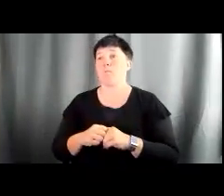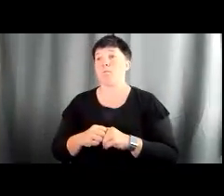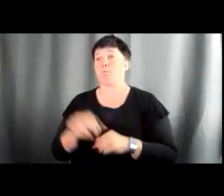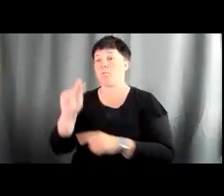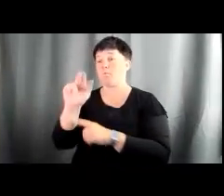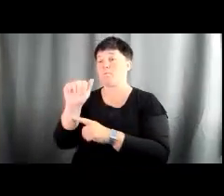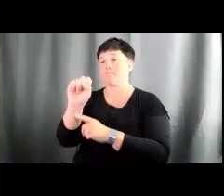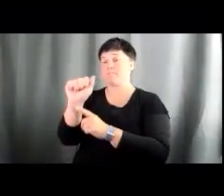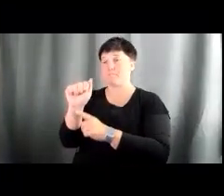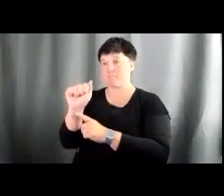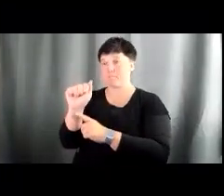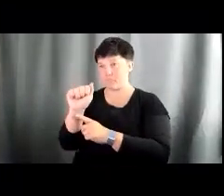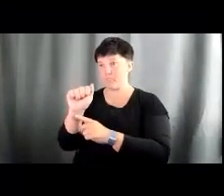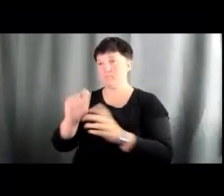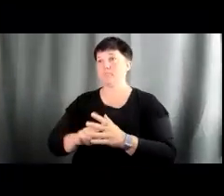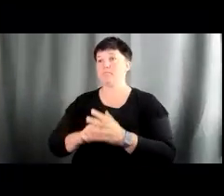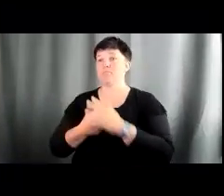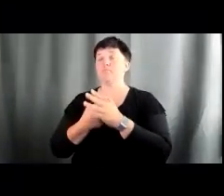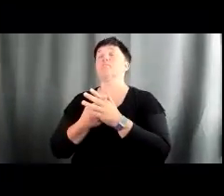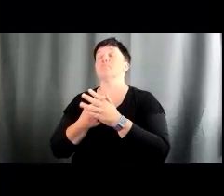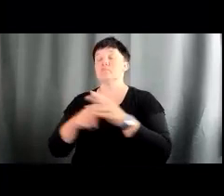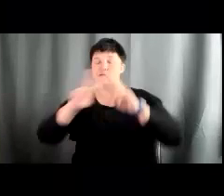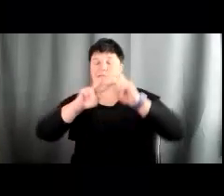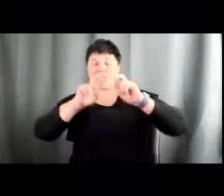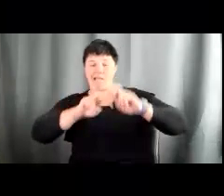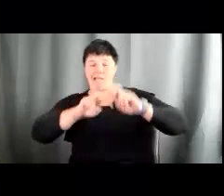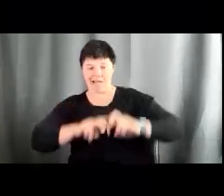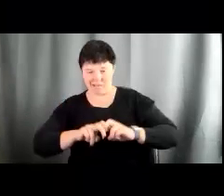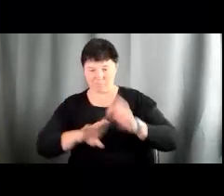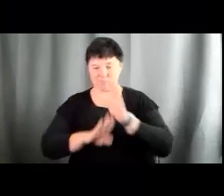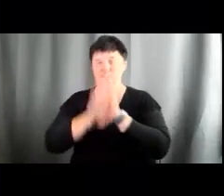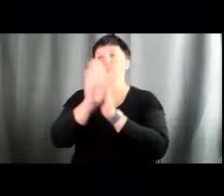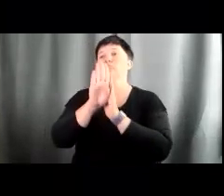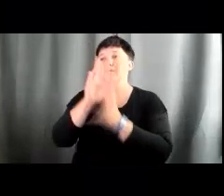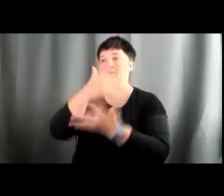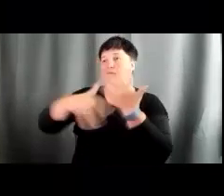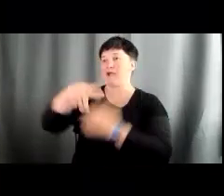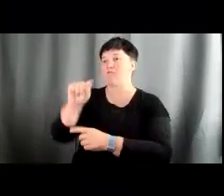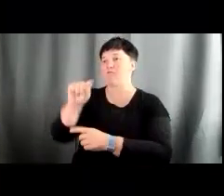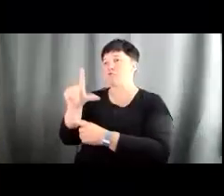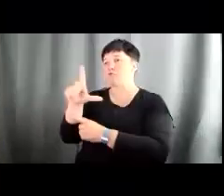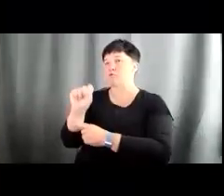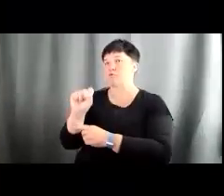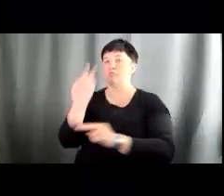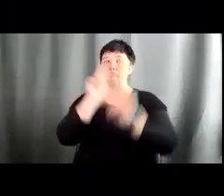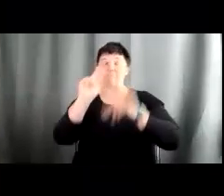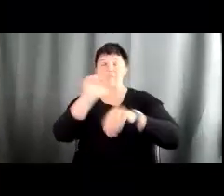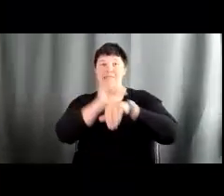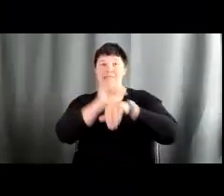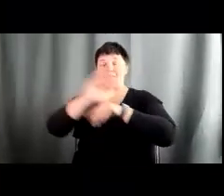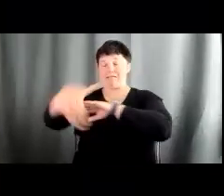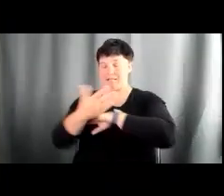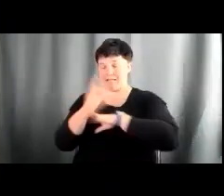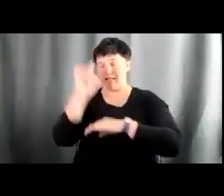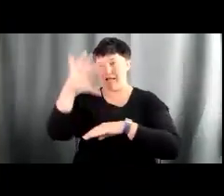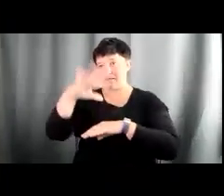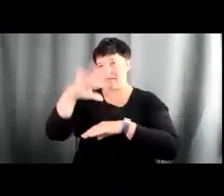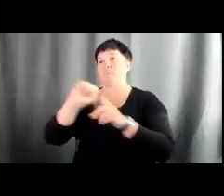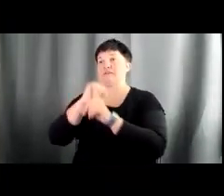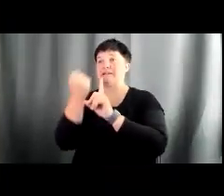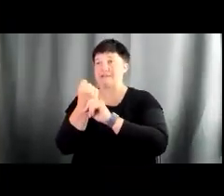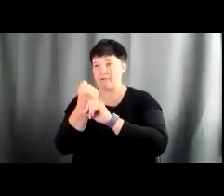Se analizó el conjunto de radiómetros de imágenes infrarrojas visibles de la NASA y Black Marble para crear